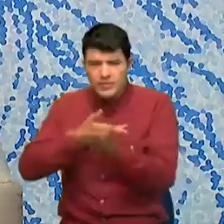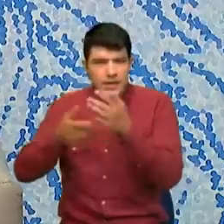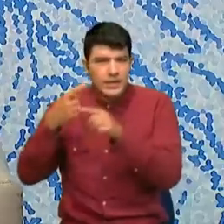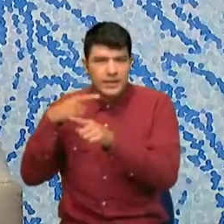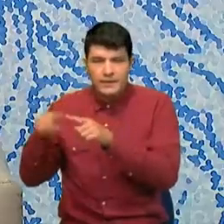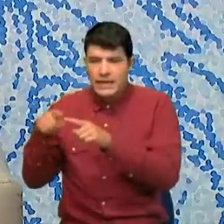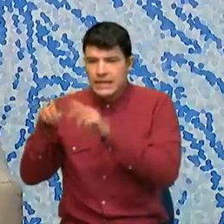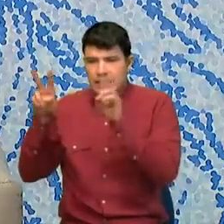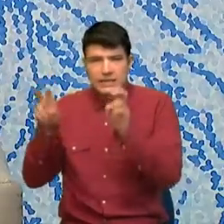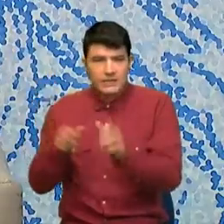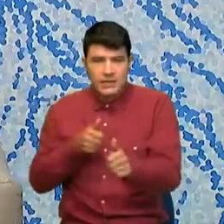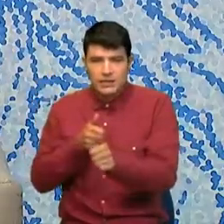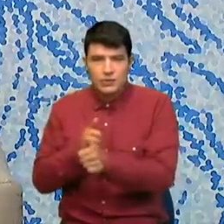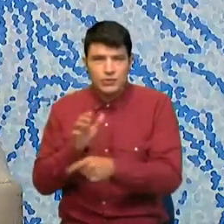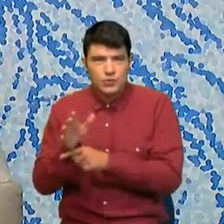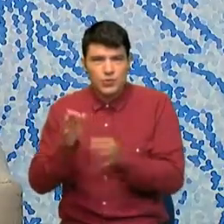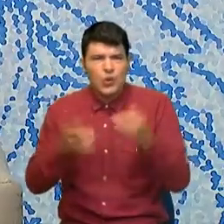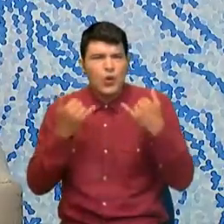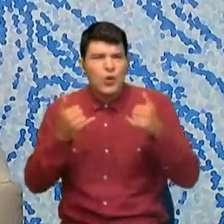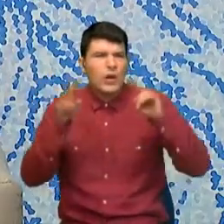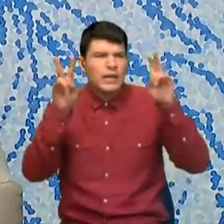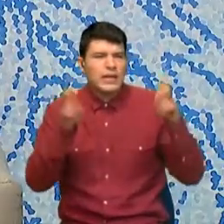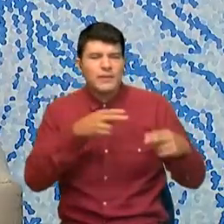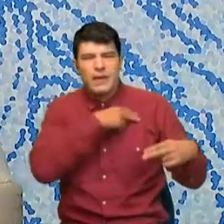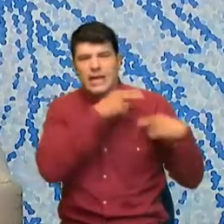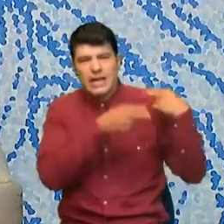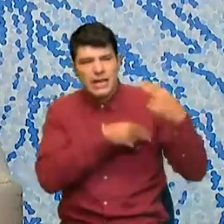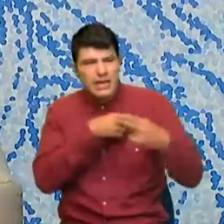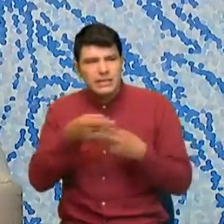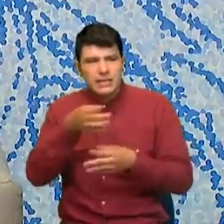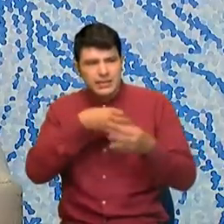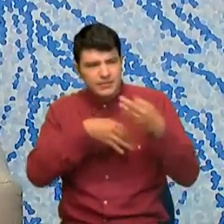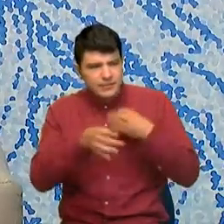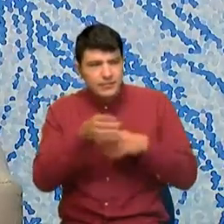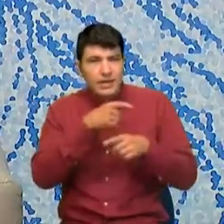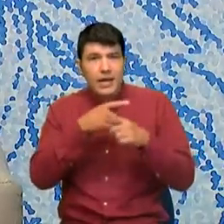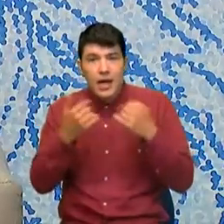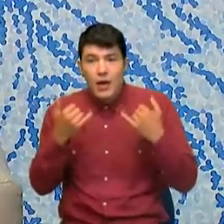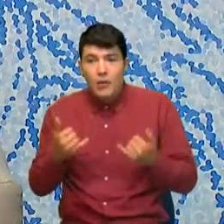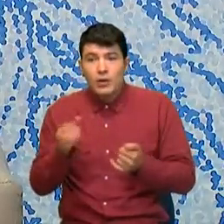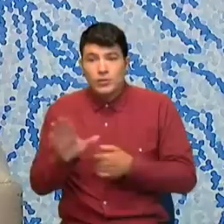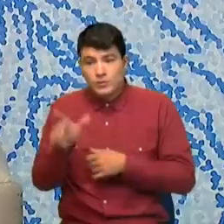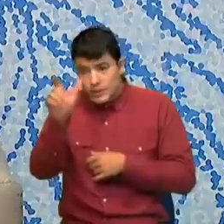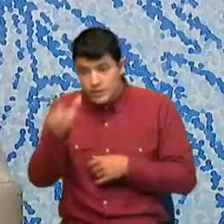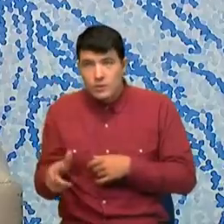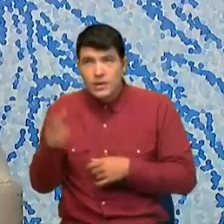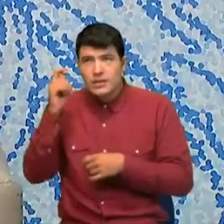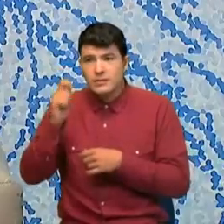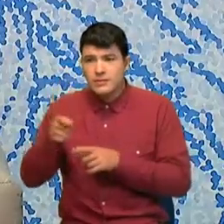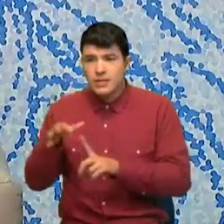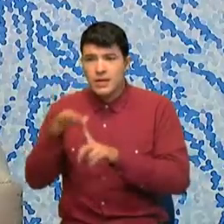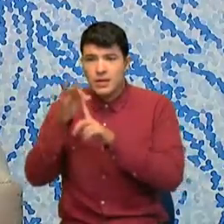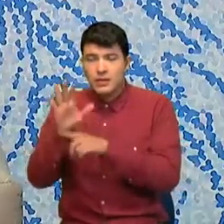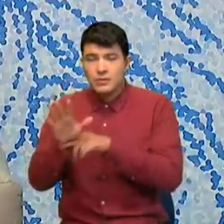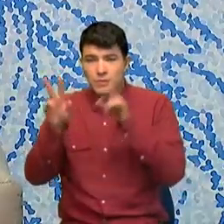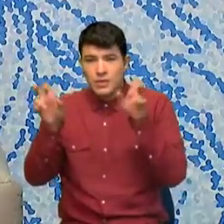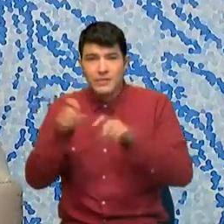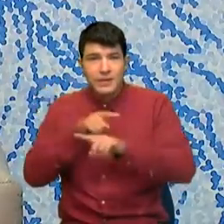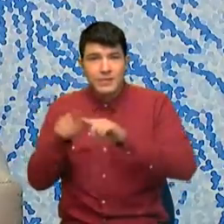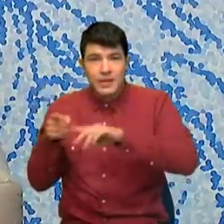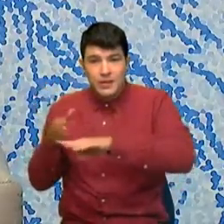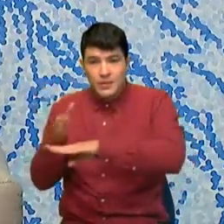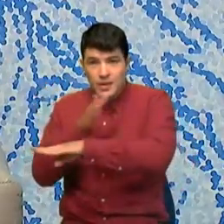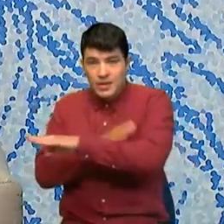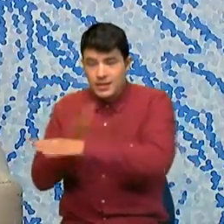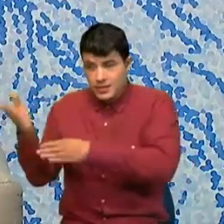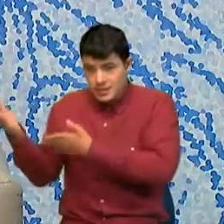tratar temas relacionados con herencias, sucesiones y tenemos a un especialista en este tema. Pero antes de darles paso